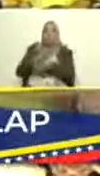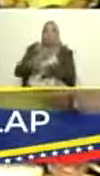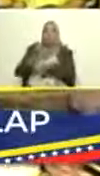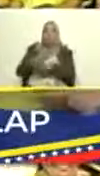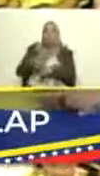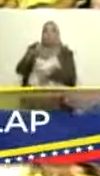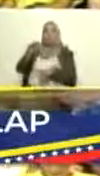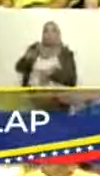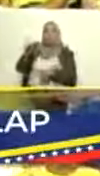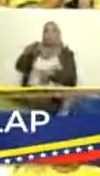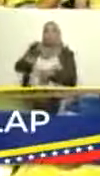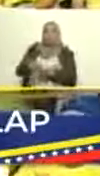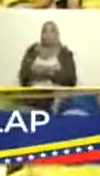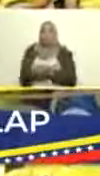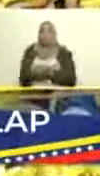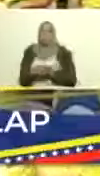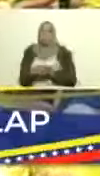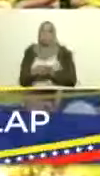una historia